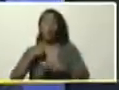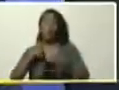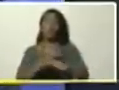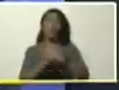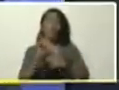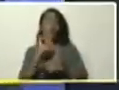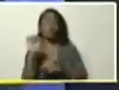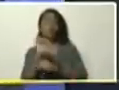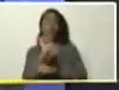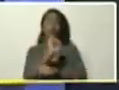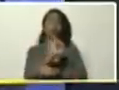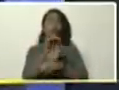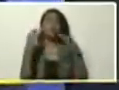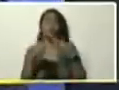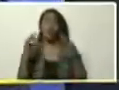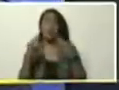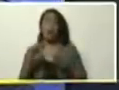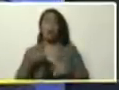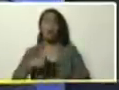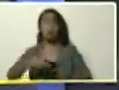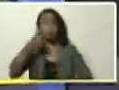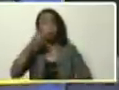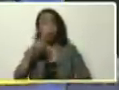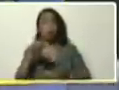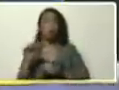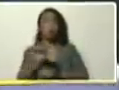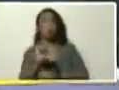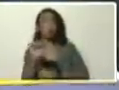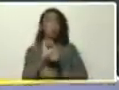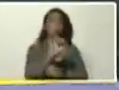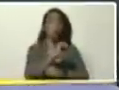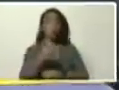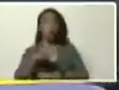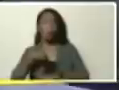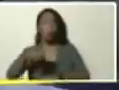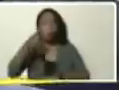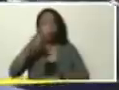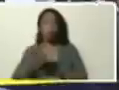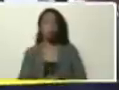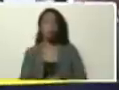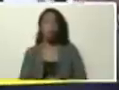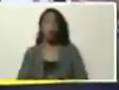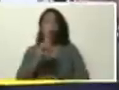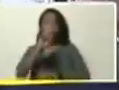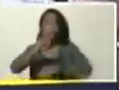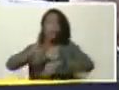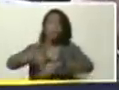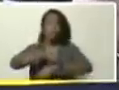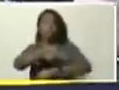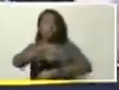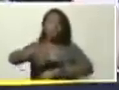un transeúnte, con mi seguridad, con mi seguridad. Más de una hora.